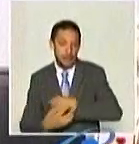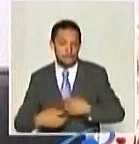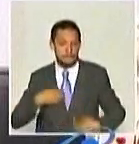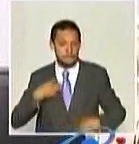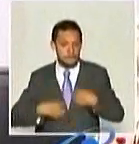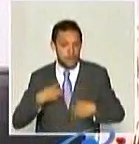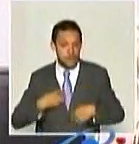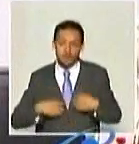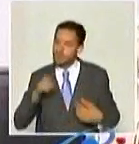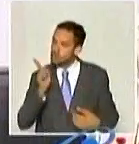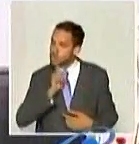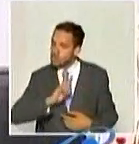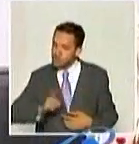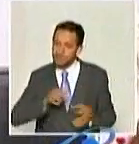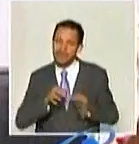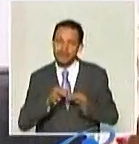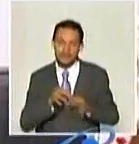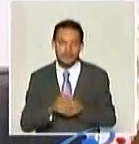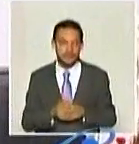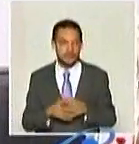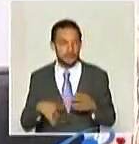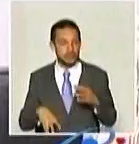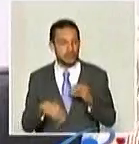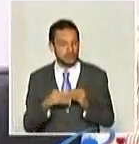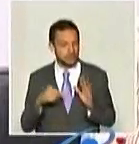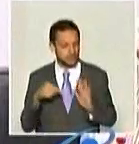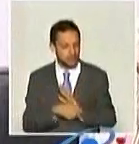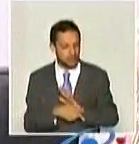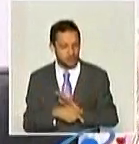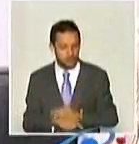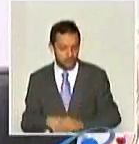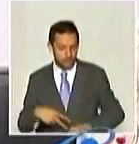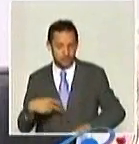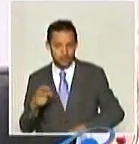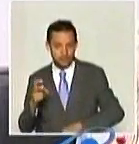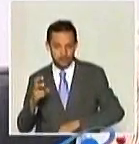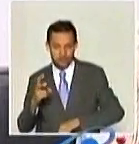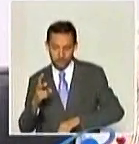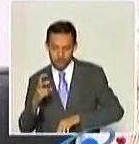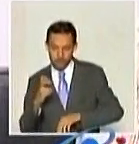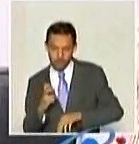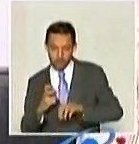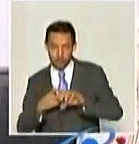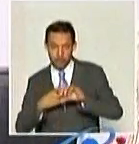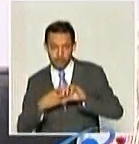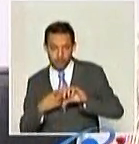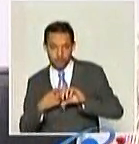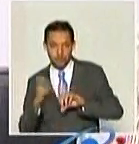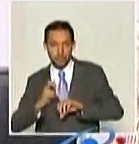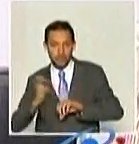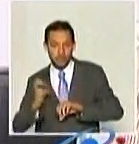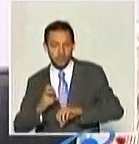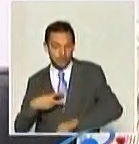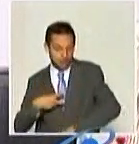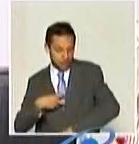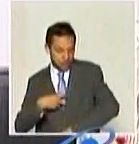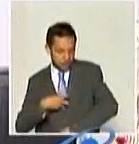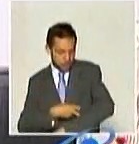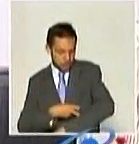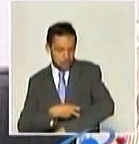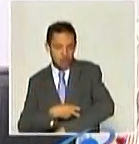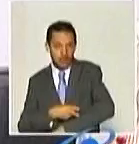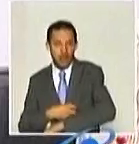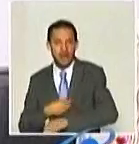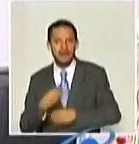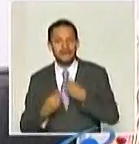hablamos de la aplicación de ozono venoso, no estamos hablando de la aplicación del gas directo en la vena, porque a veces hay ese tipo de